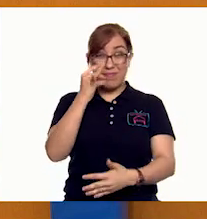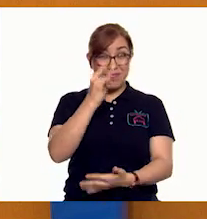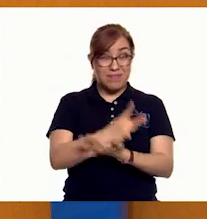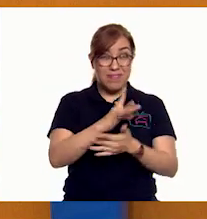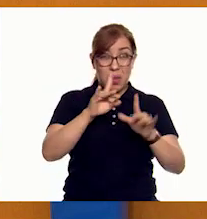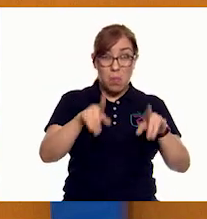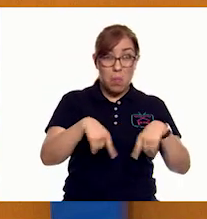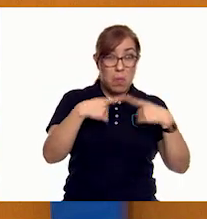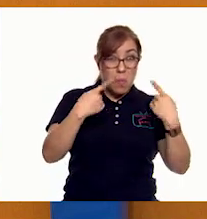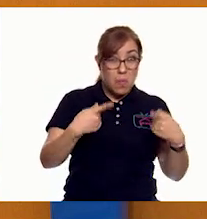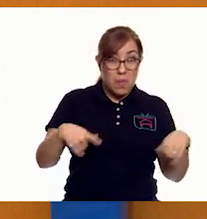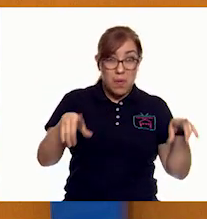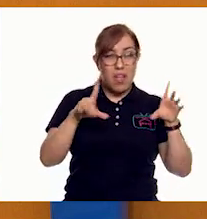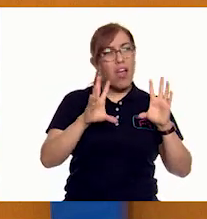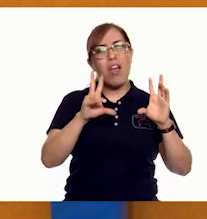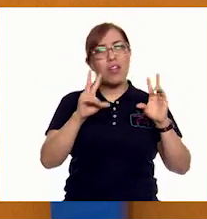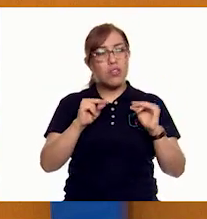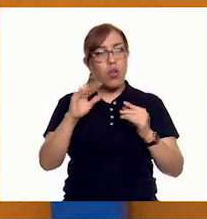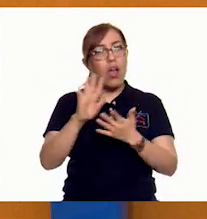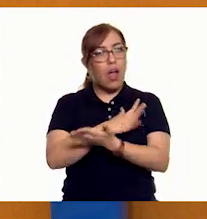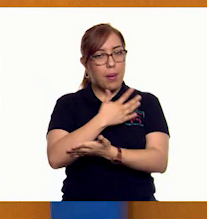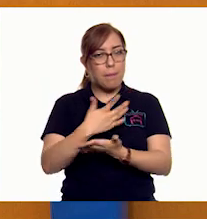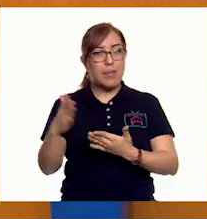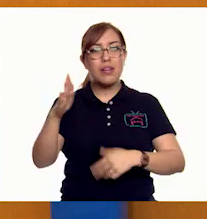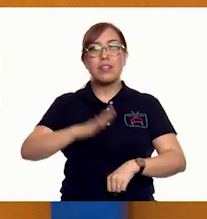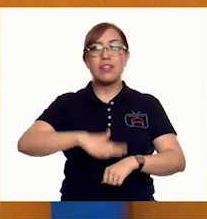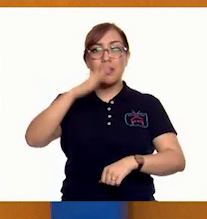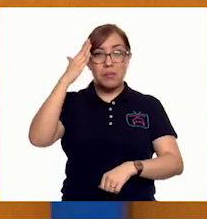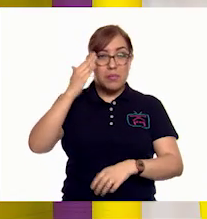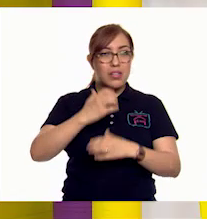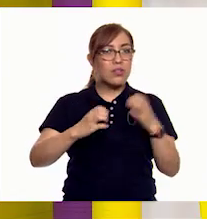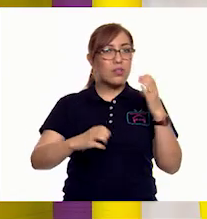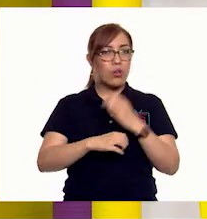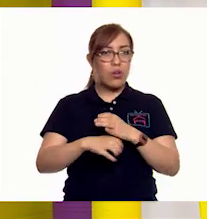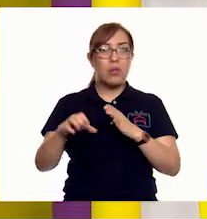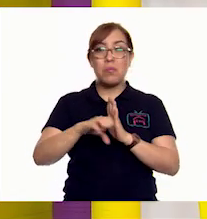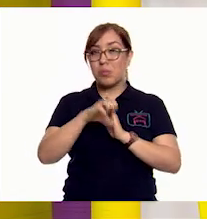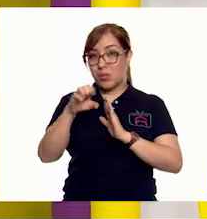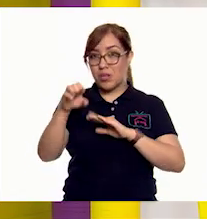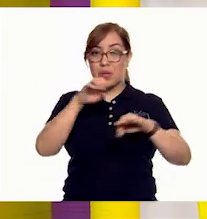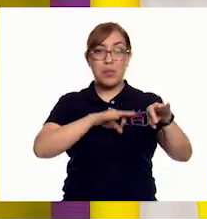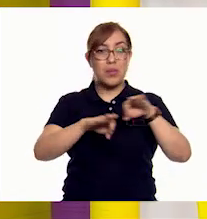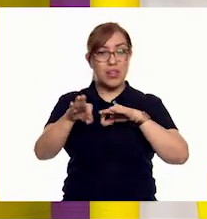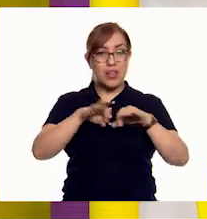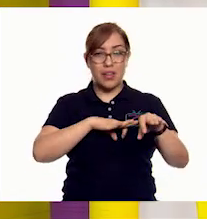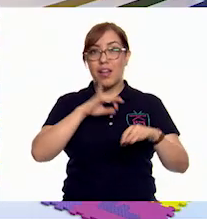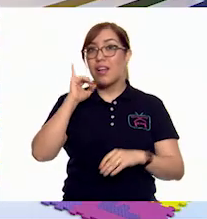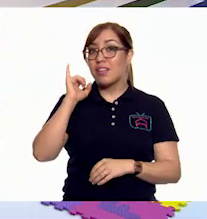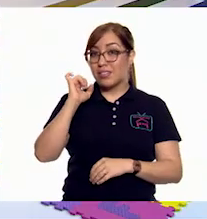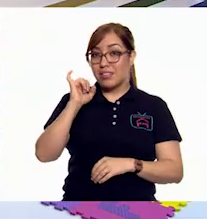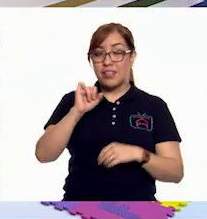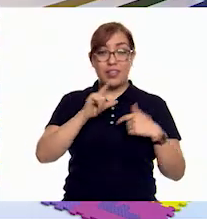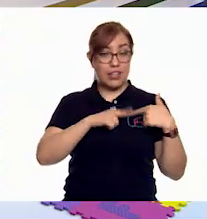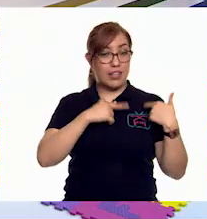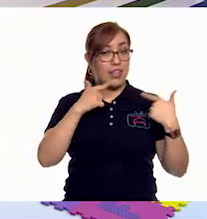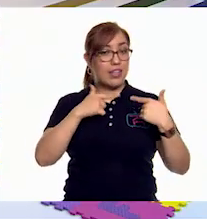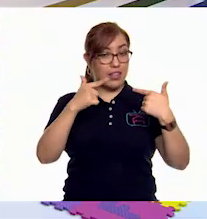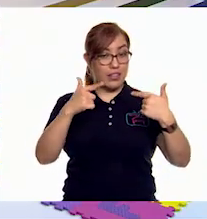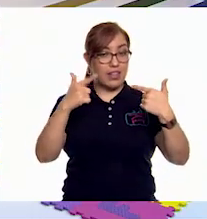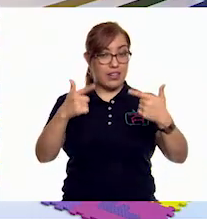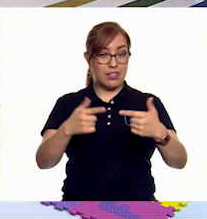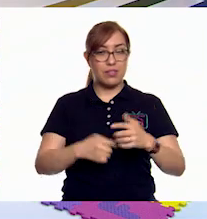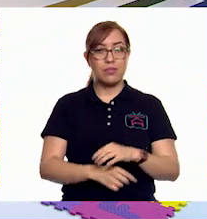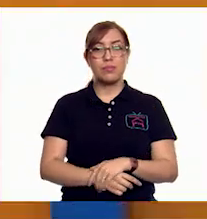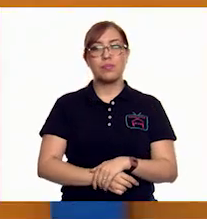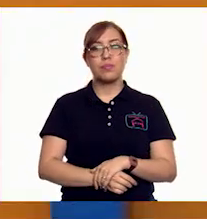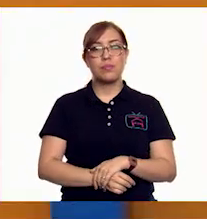bailes o lenguas. También hay otras habilidades y hasta oficios, Pilar. Ah, sí. que se van transmitiendo de generación en generación.